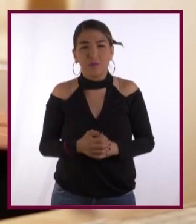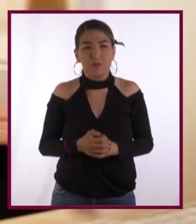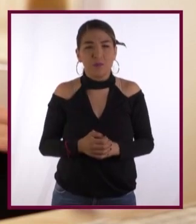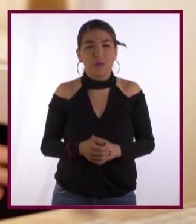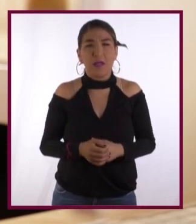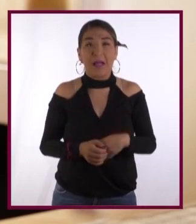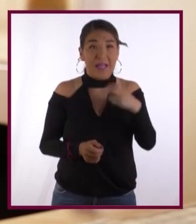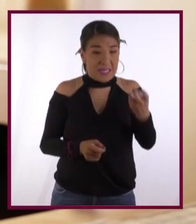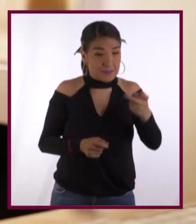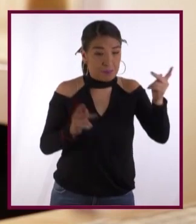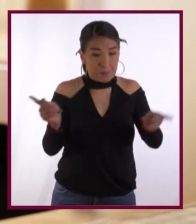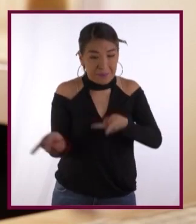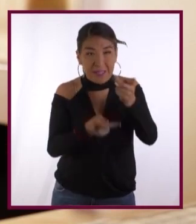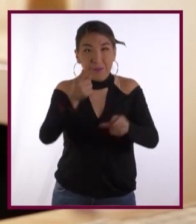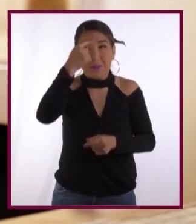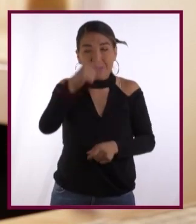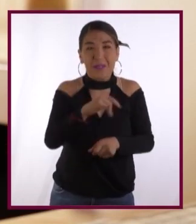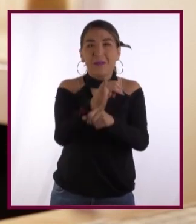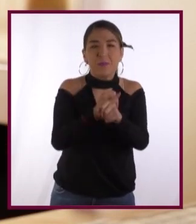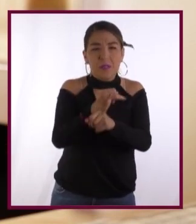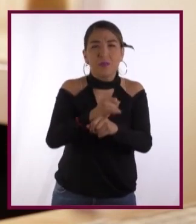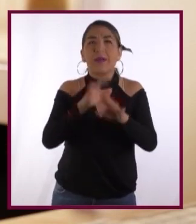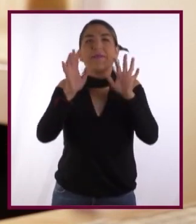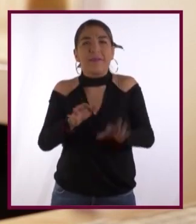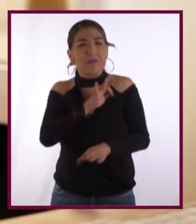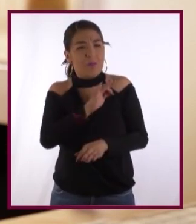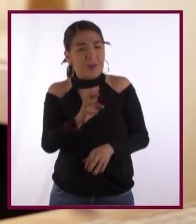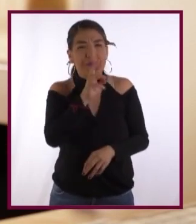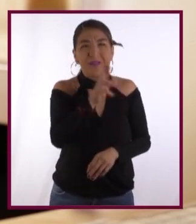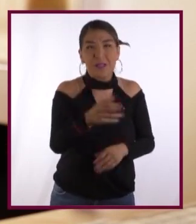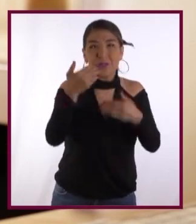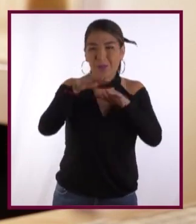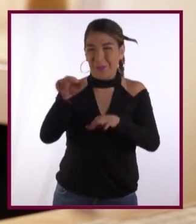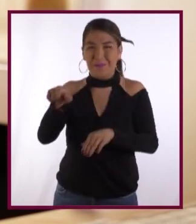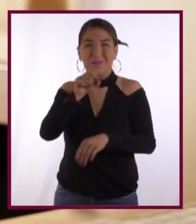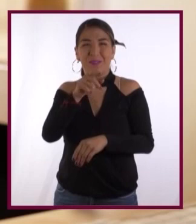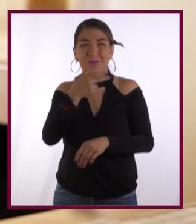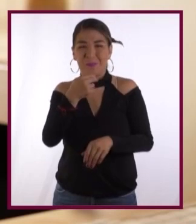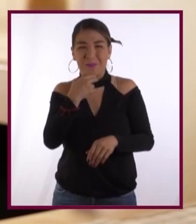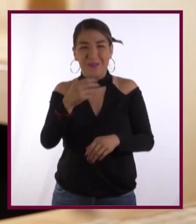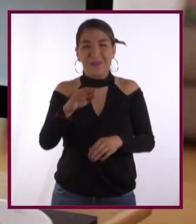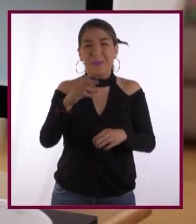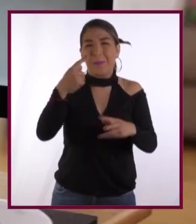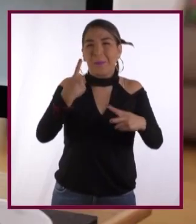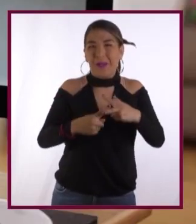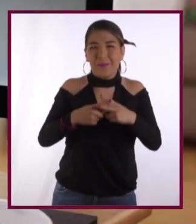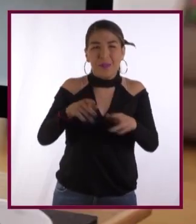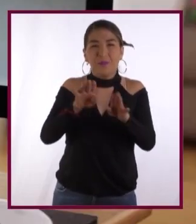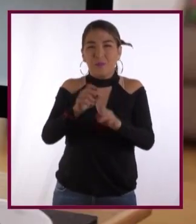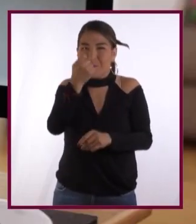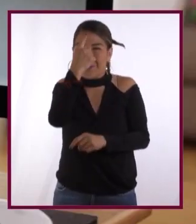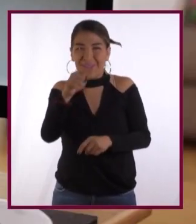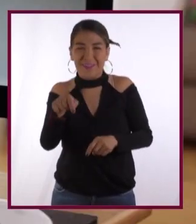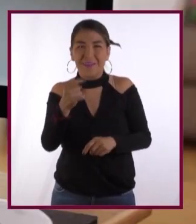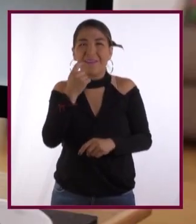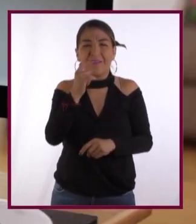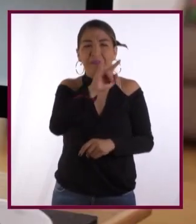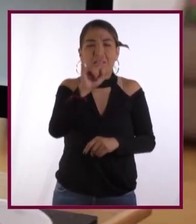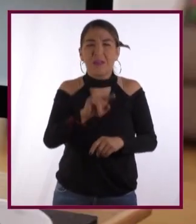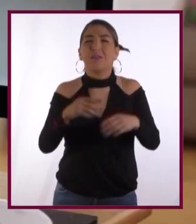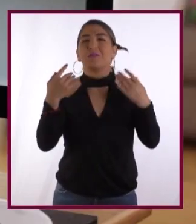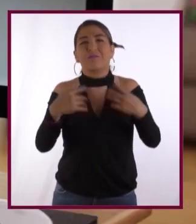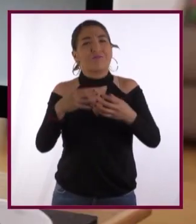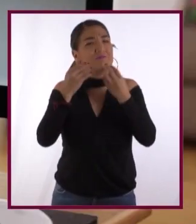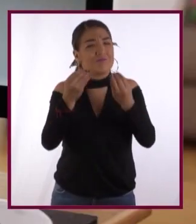preguntas de investigación se han logrado responder gracias a las teselaciones, y en particular a las teselaciones de Penrose? Pues en realidad